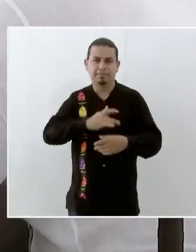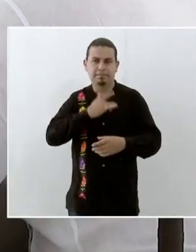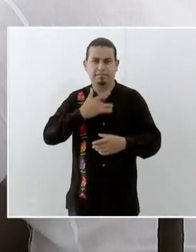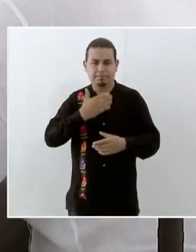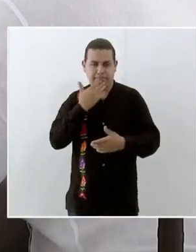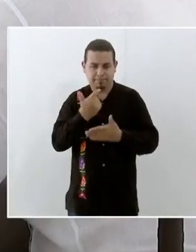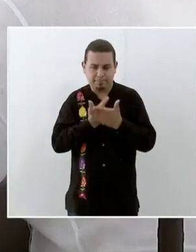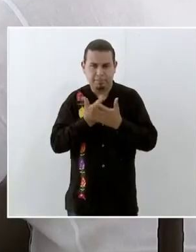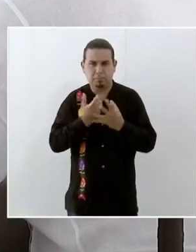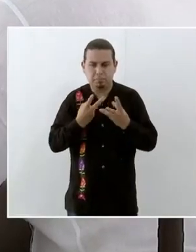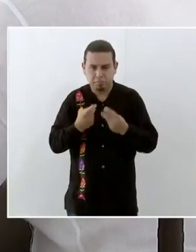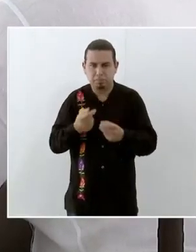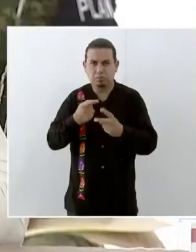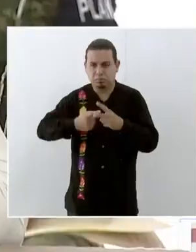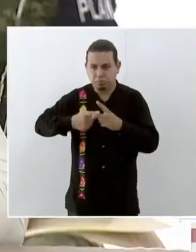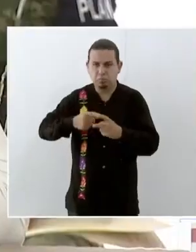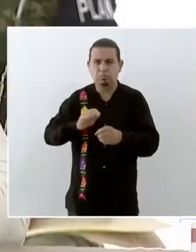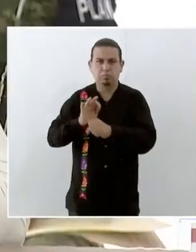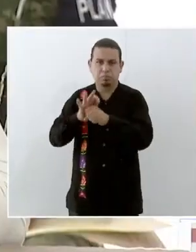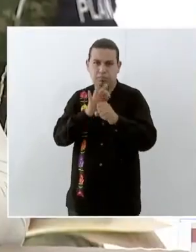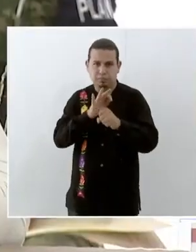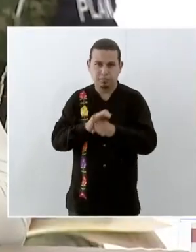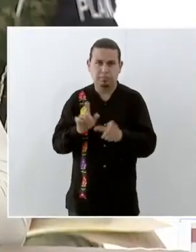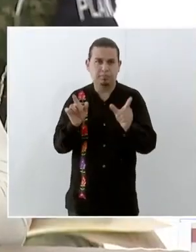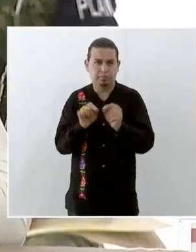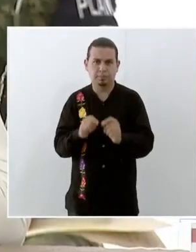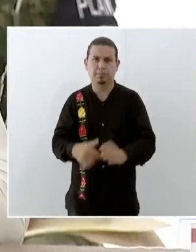dilación y eso sería cuánto presidente